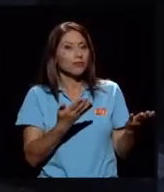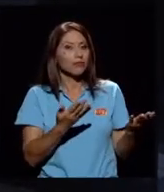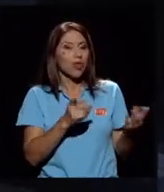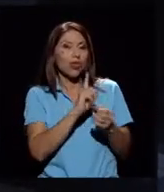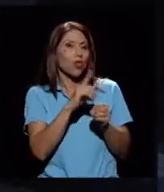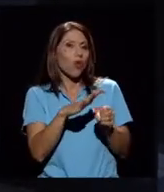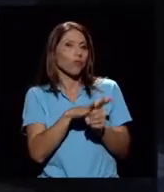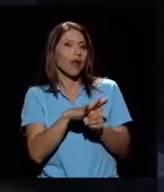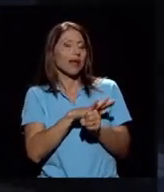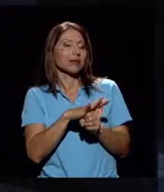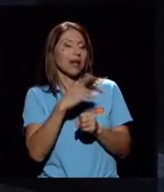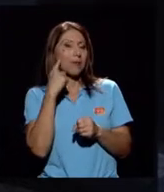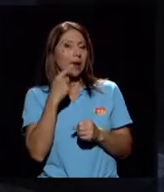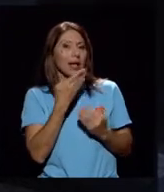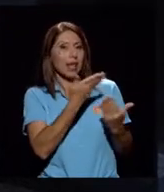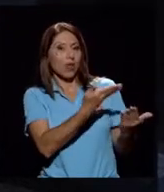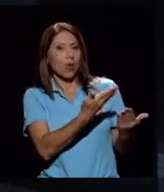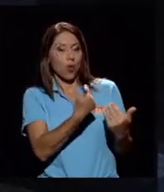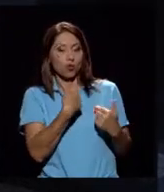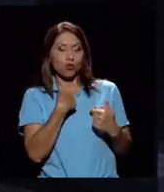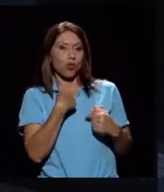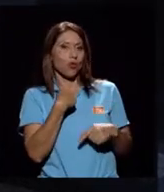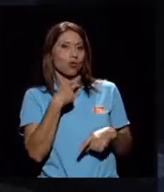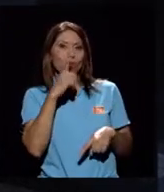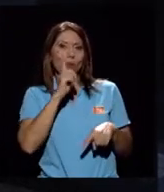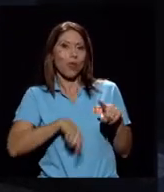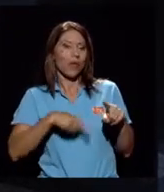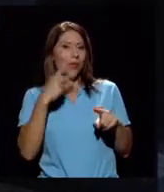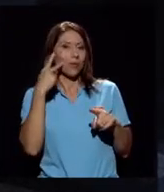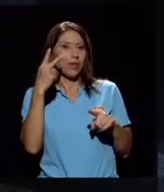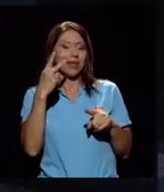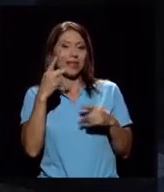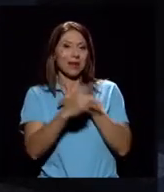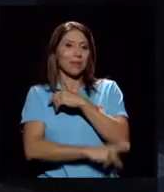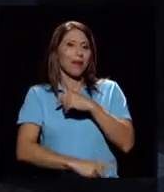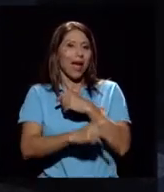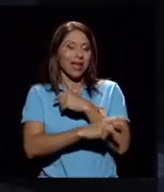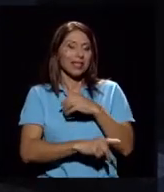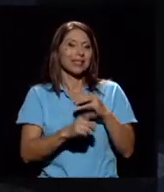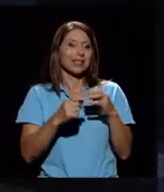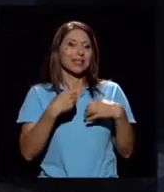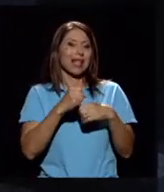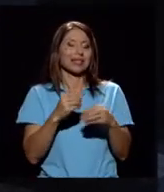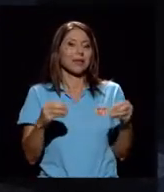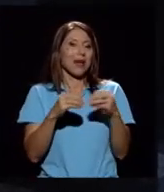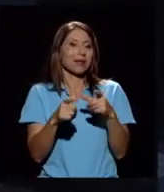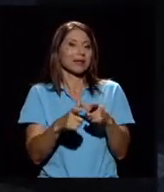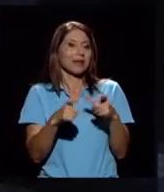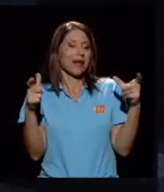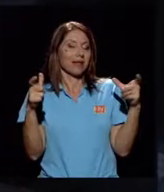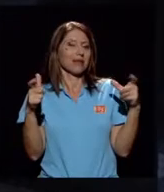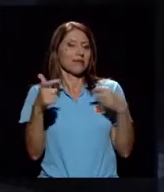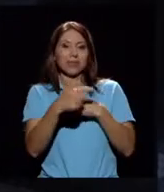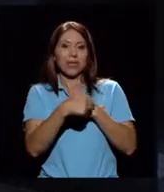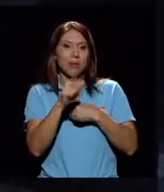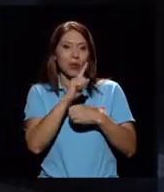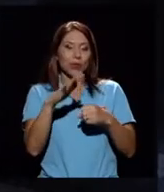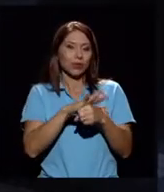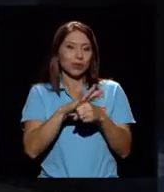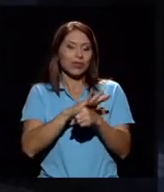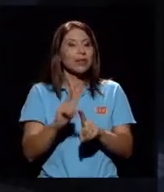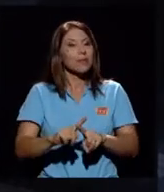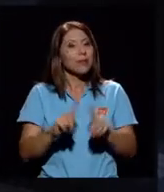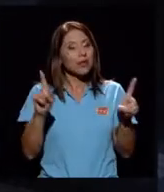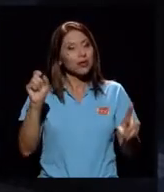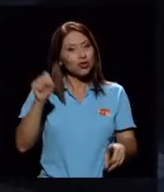veamos ampliarse el territorio de este país de esa forma pero pero pero si este país